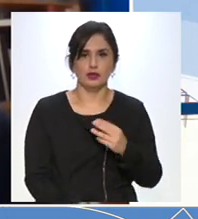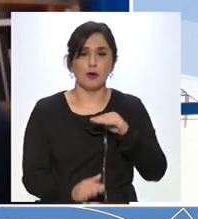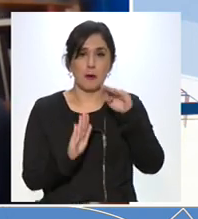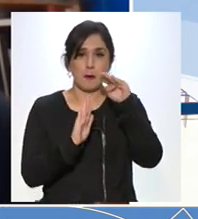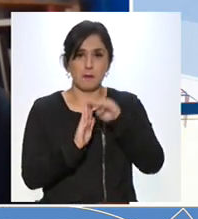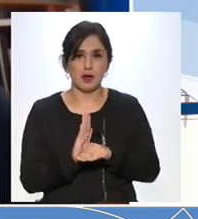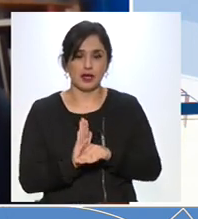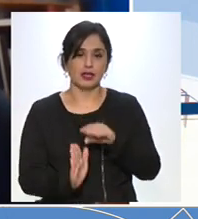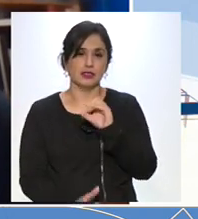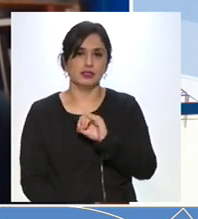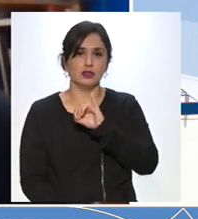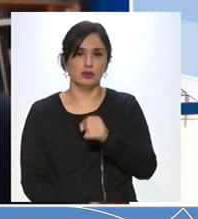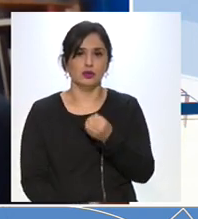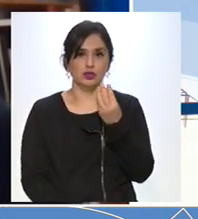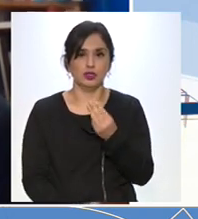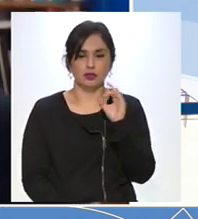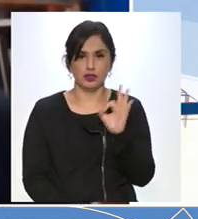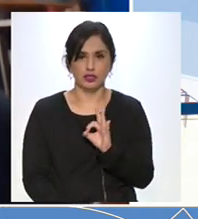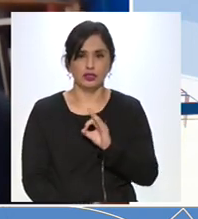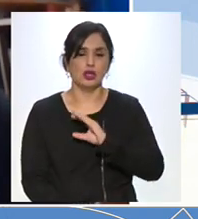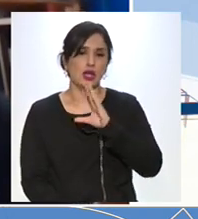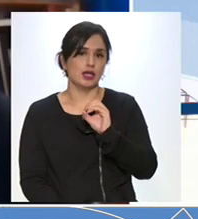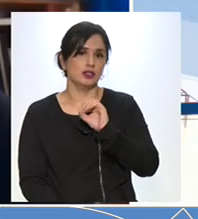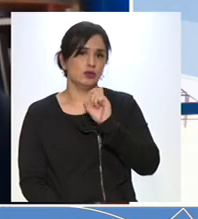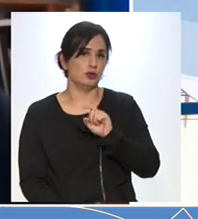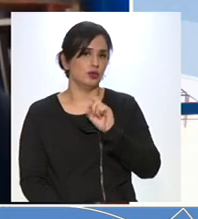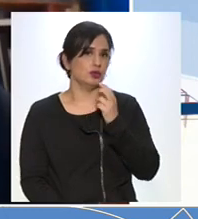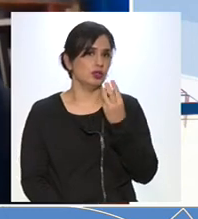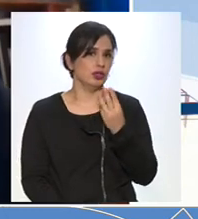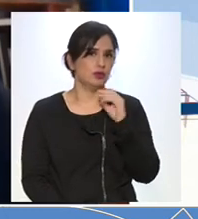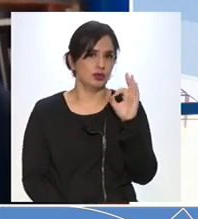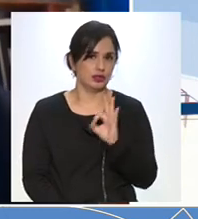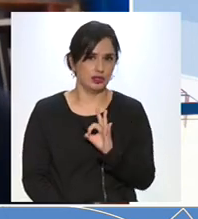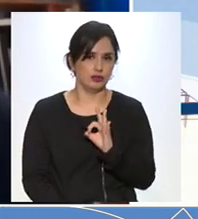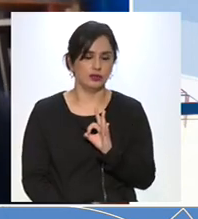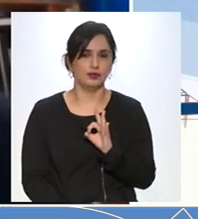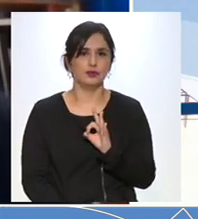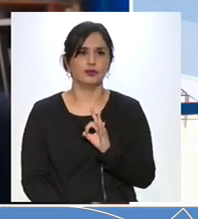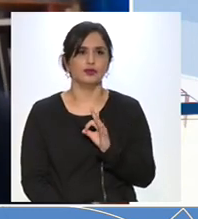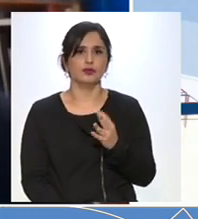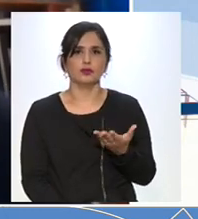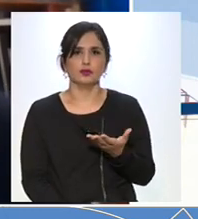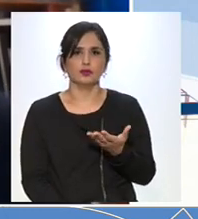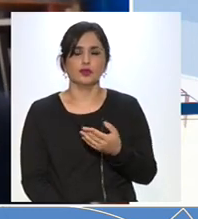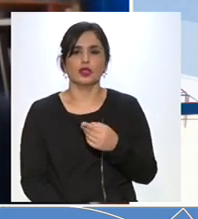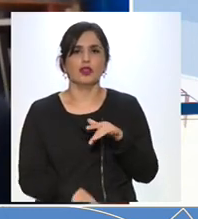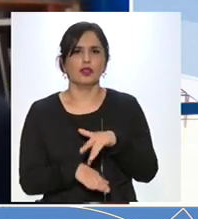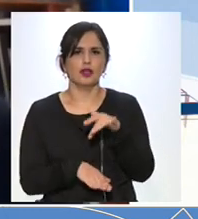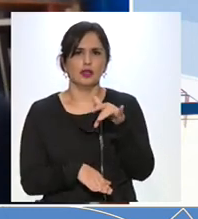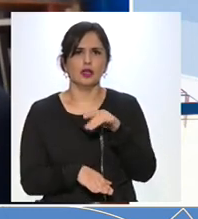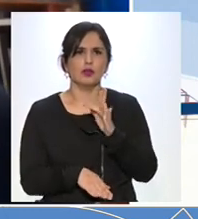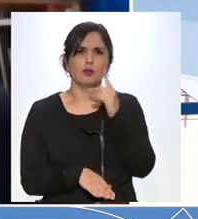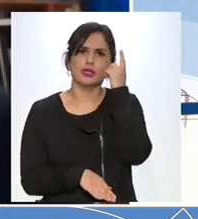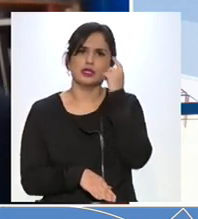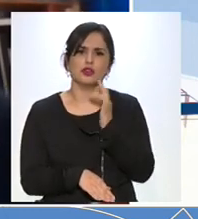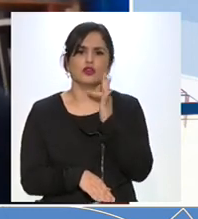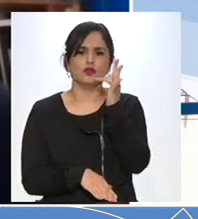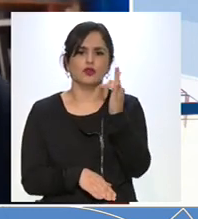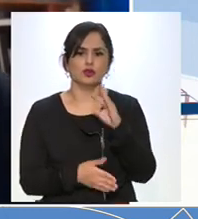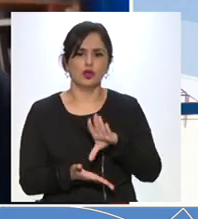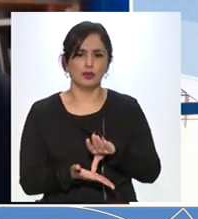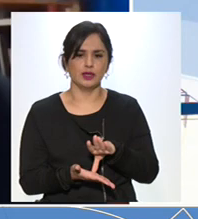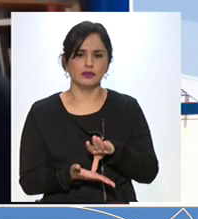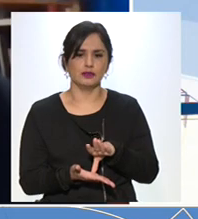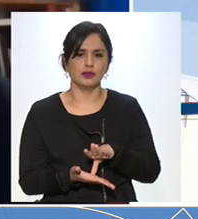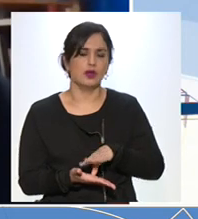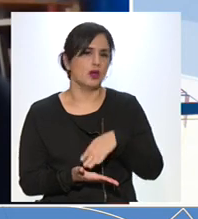a 0.6%. Esto algo tiene que ver con lo que estamos haciendo en materia de inversión este año. Eso es bastante grave para el futuro del país. ¿Y para